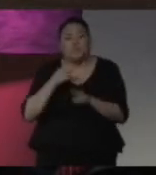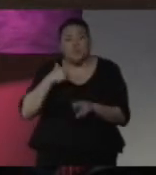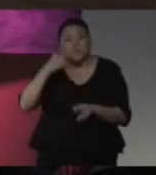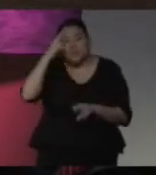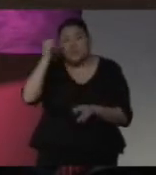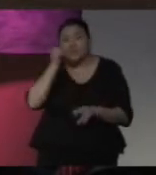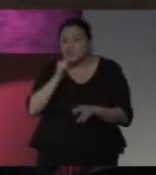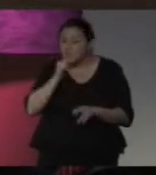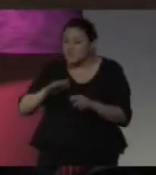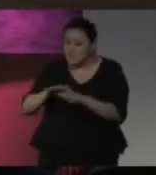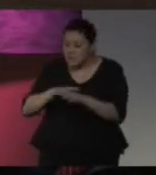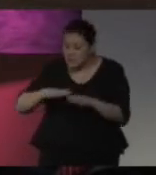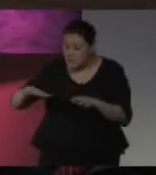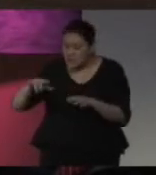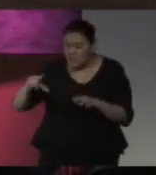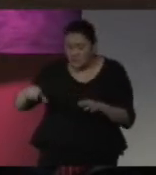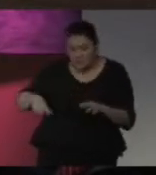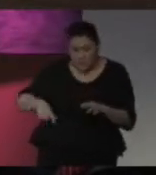entre comunidad y Estado.